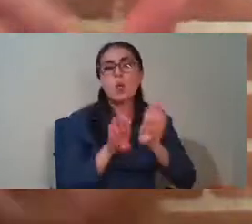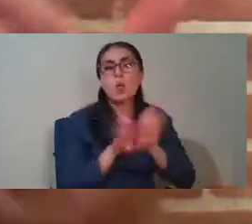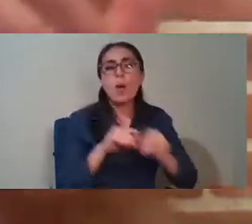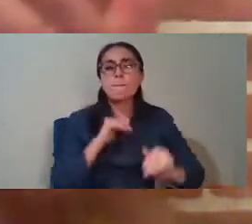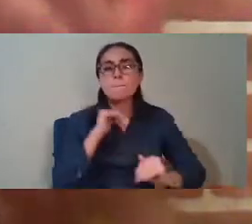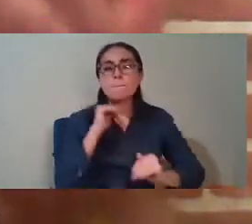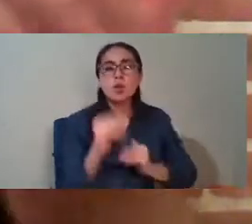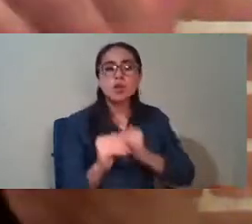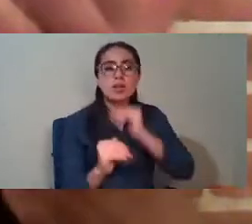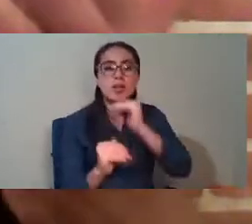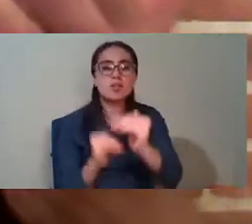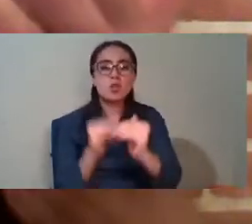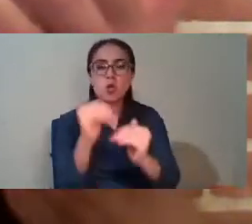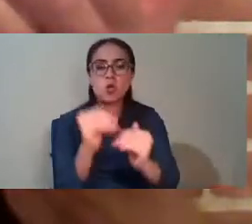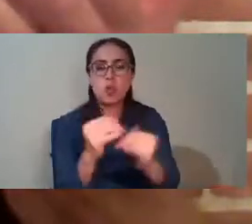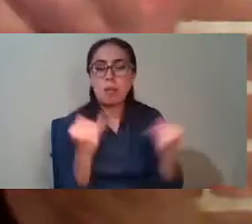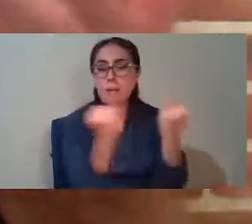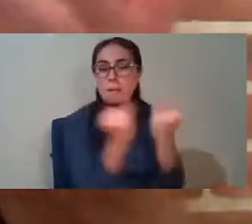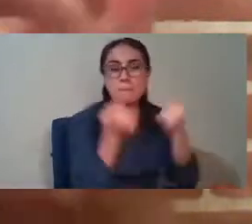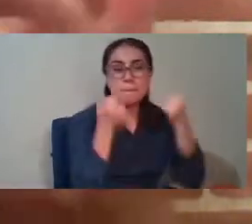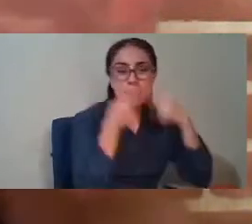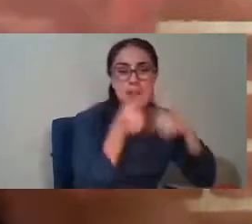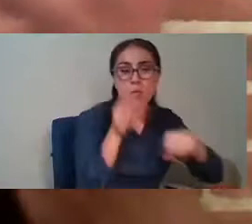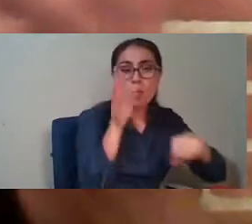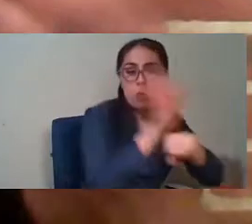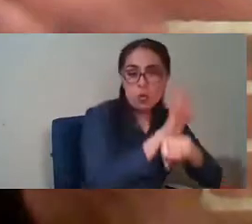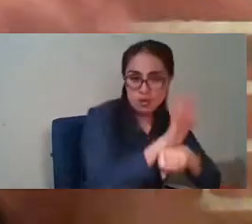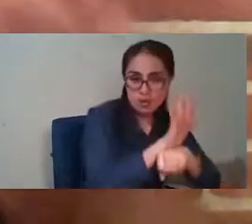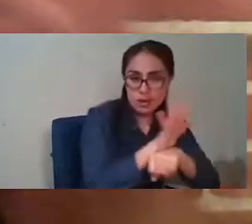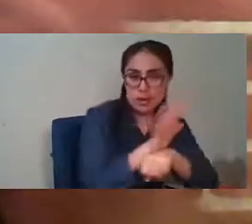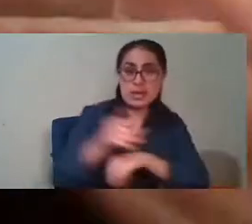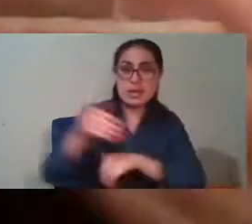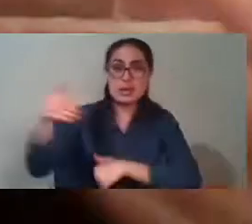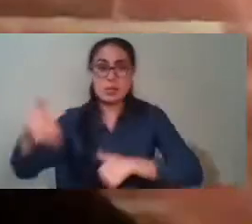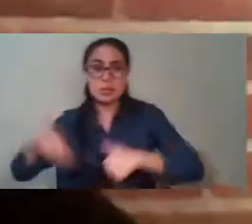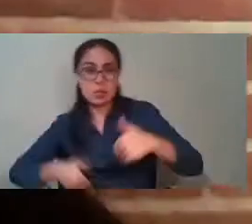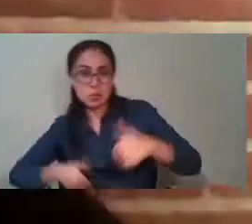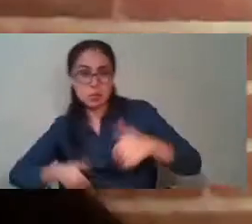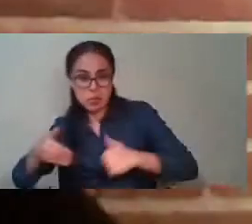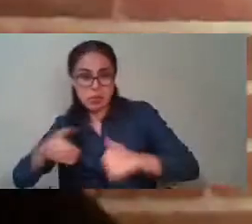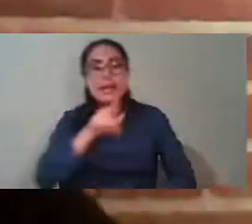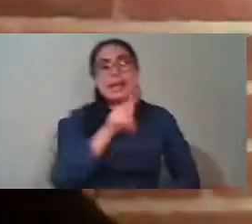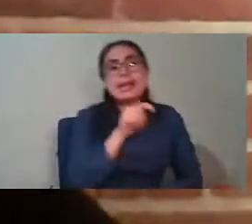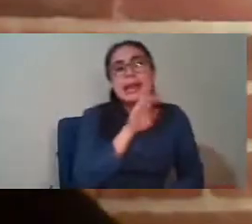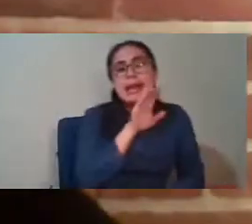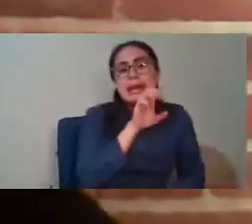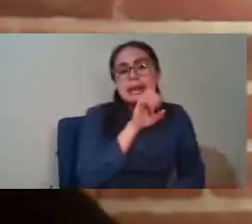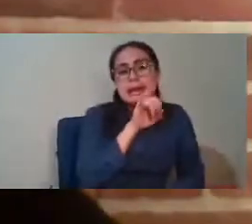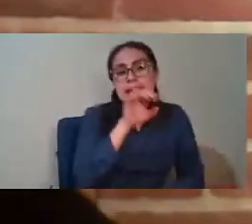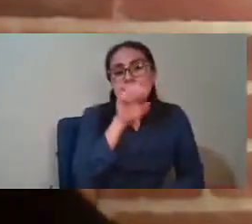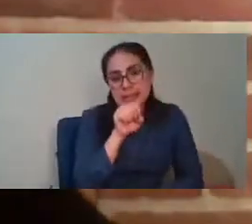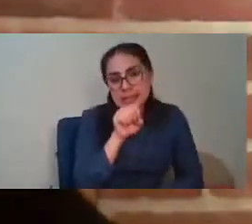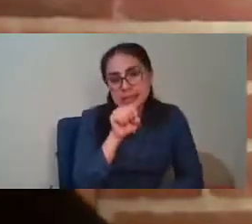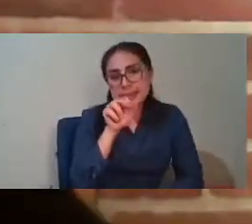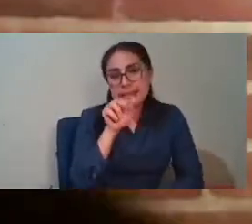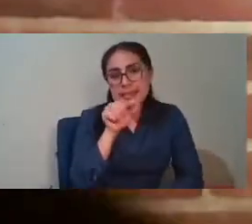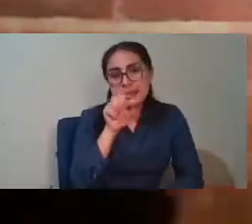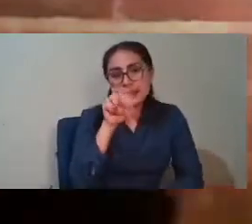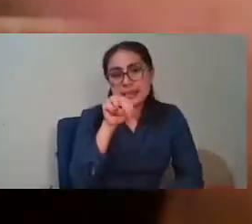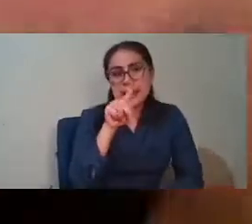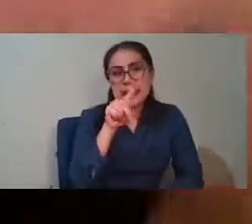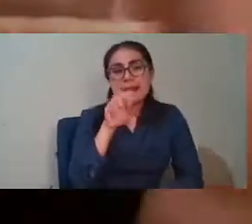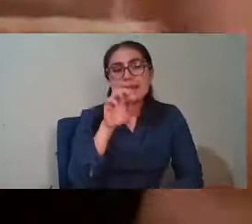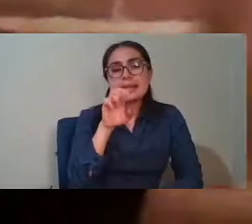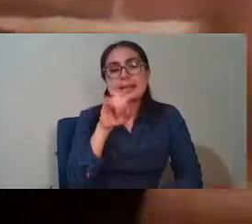obra de teatro, que es el concepto de tesis, antítesis y síntesis, el concepto de planteo, nudo y desenlace. Y